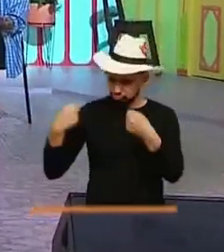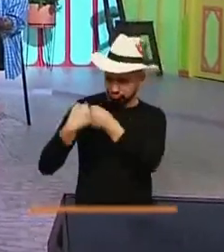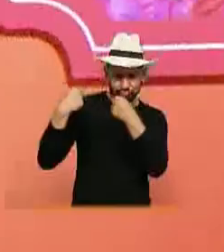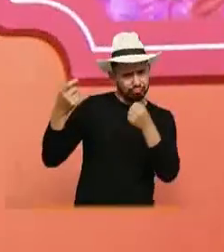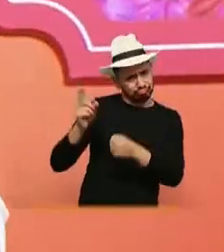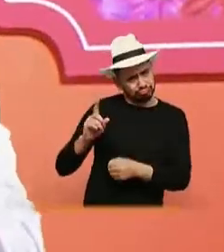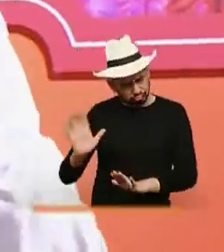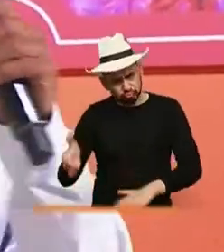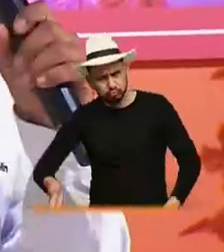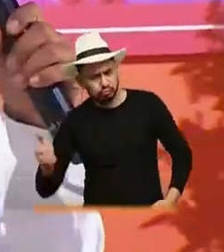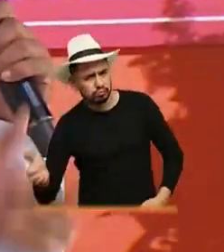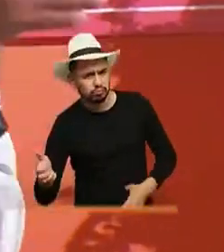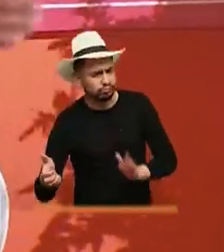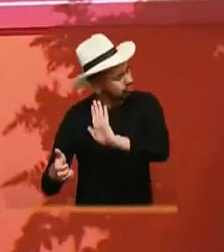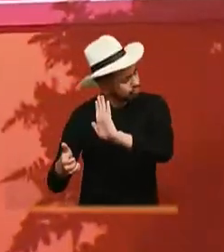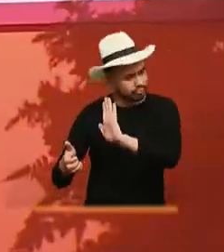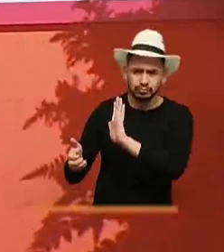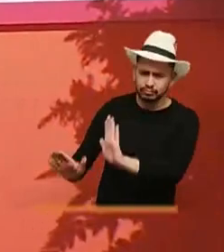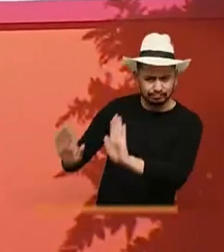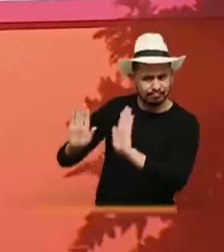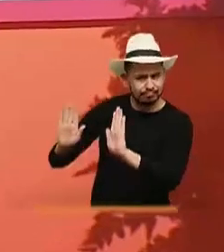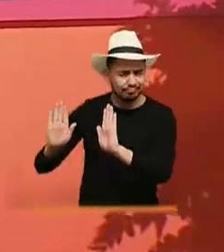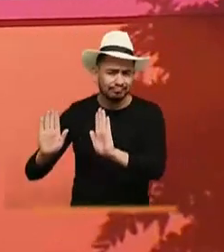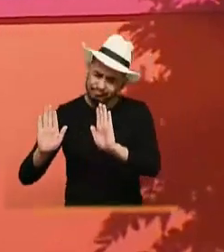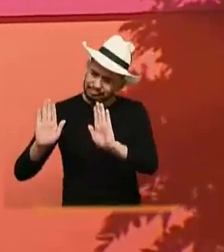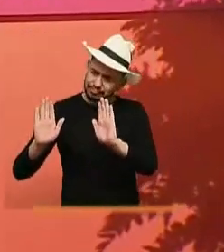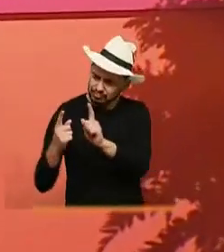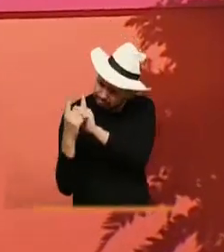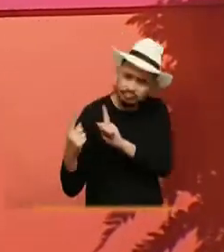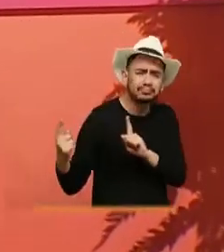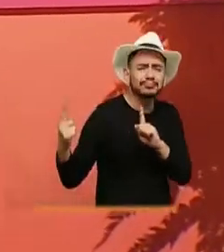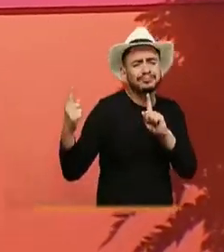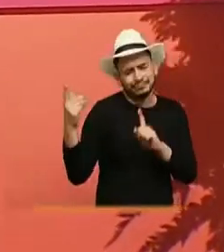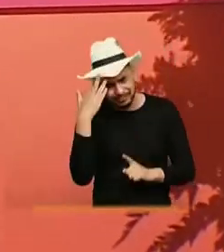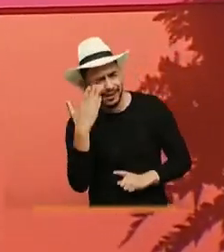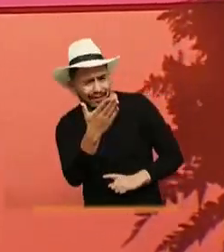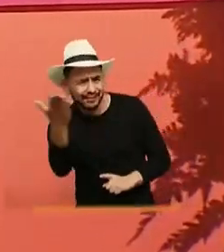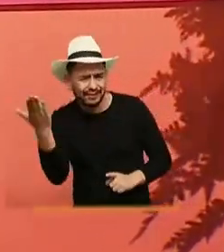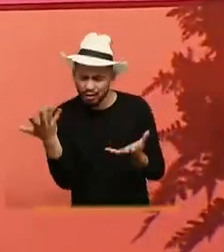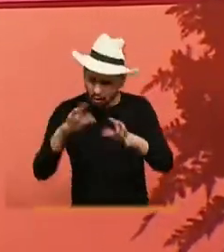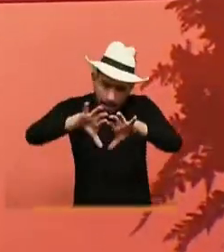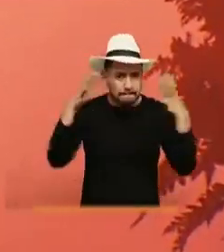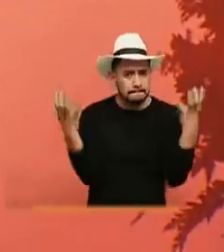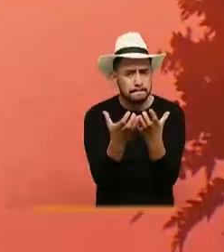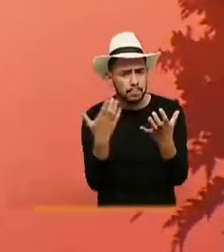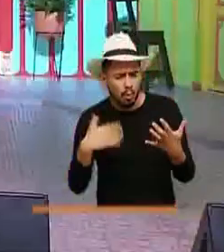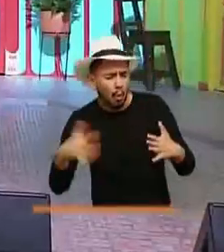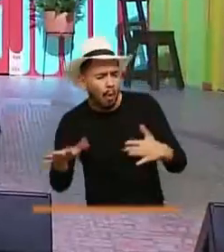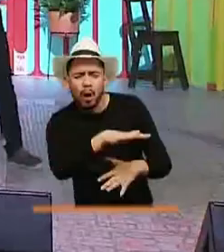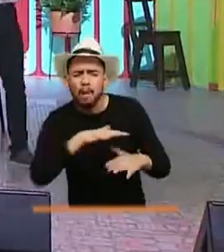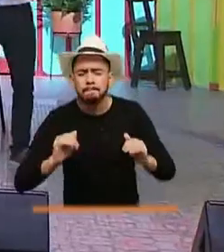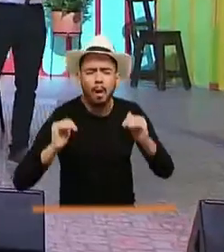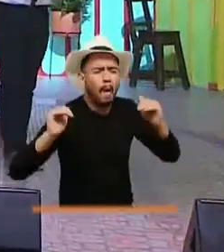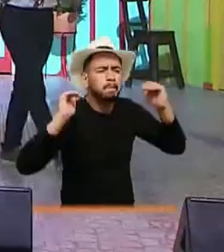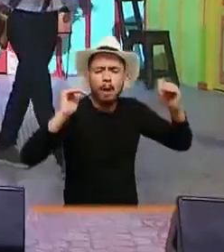momentico, paisano, hay que haber distanciamiento por un mundo más humano. No